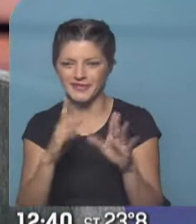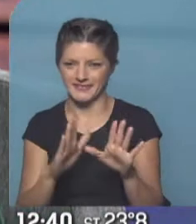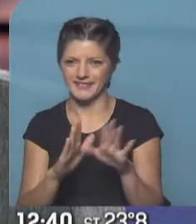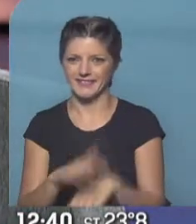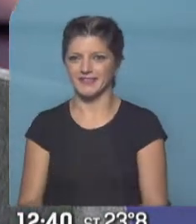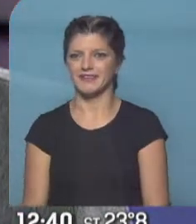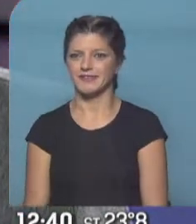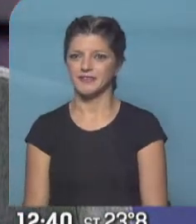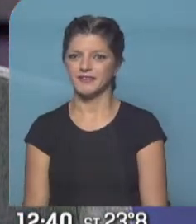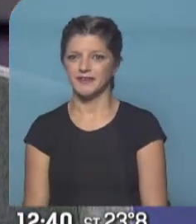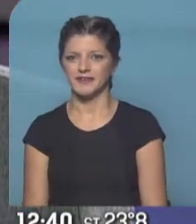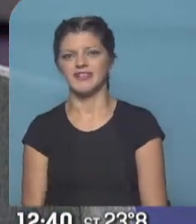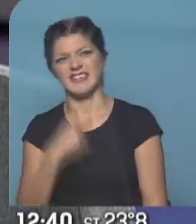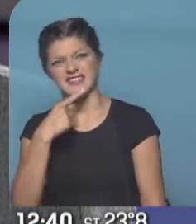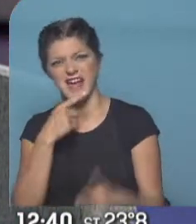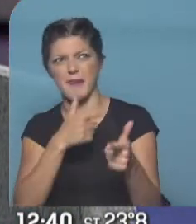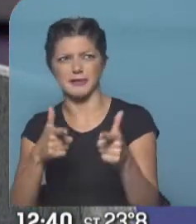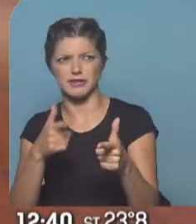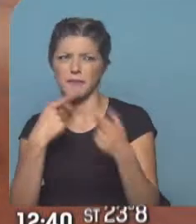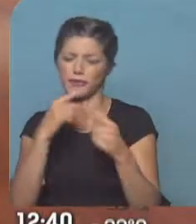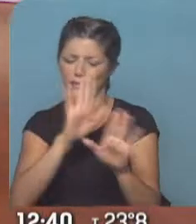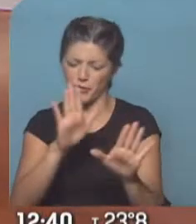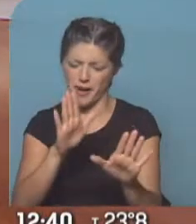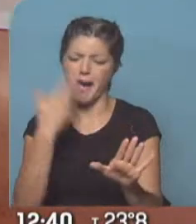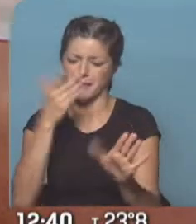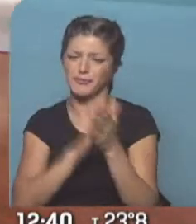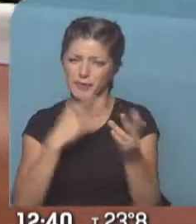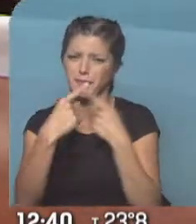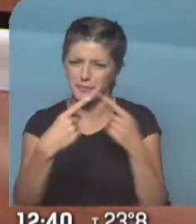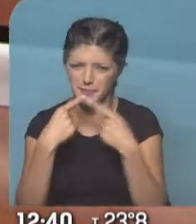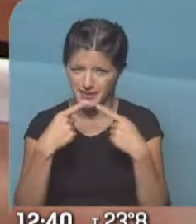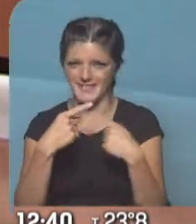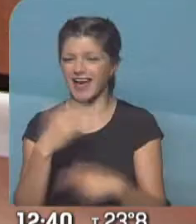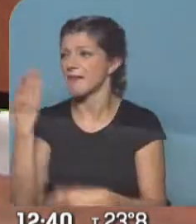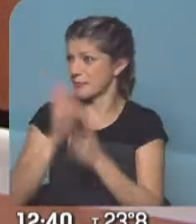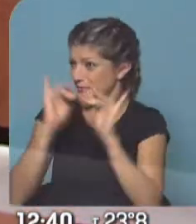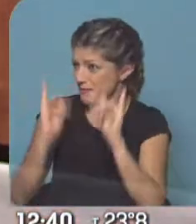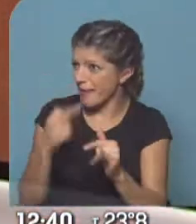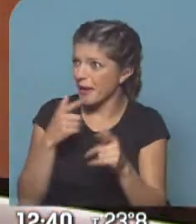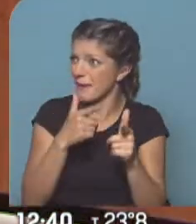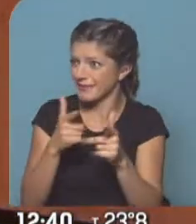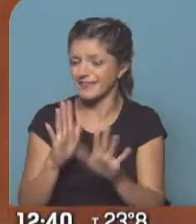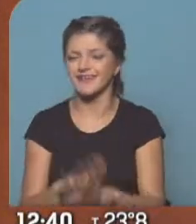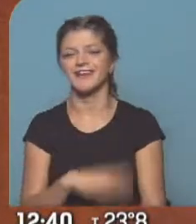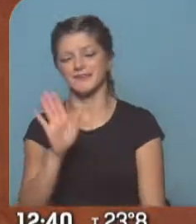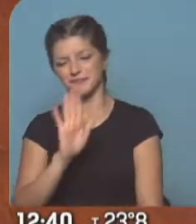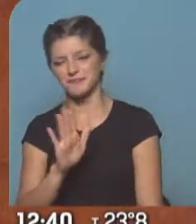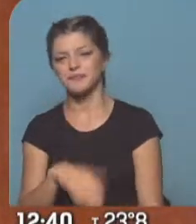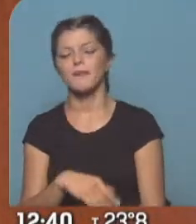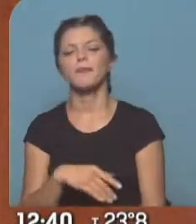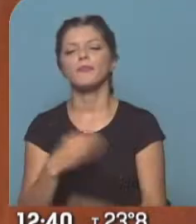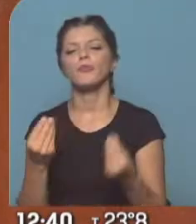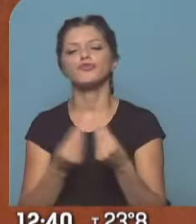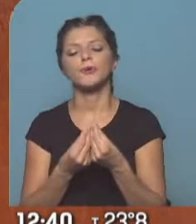la imagen más feliz la de ametrallar a preguntas, hablando del tema de Colombia, precisamente. Y de la paz. Y de la paz. Pero, sin embargo, hay mucha expectativa en lo que tiene que